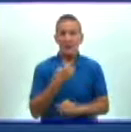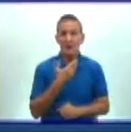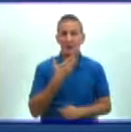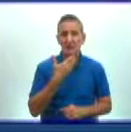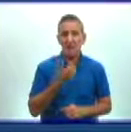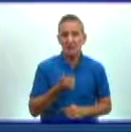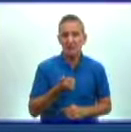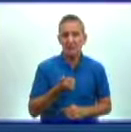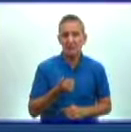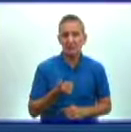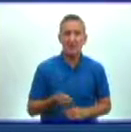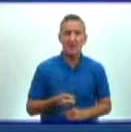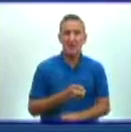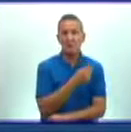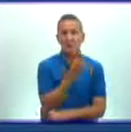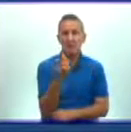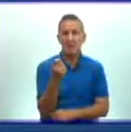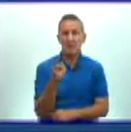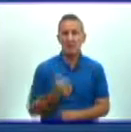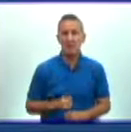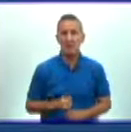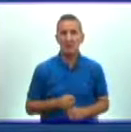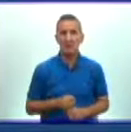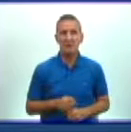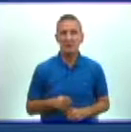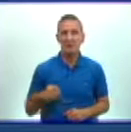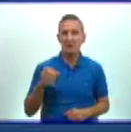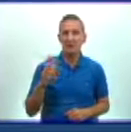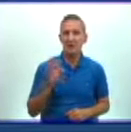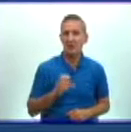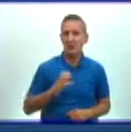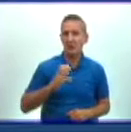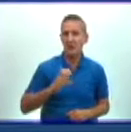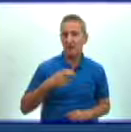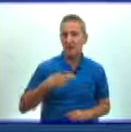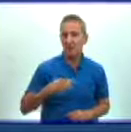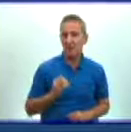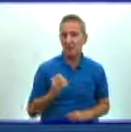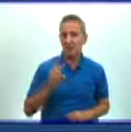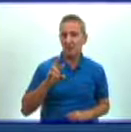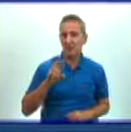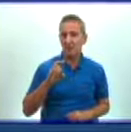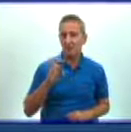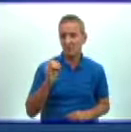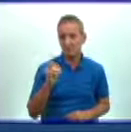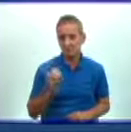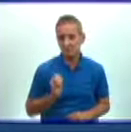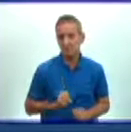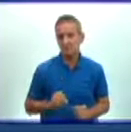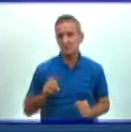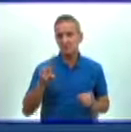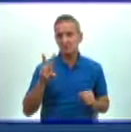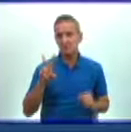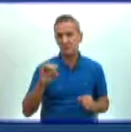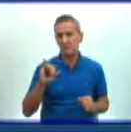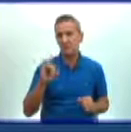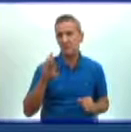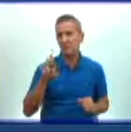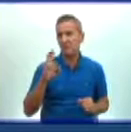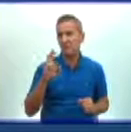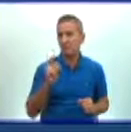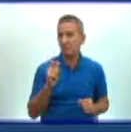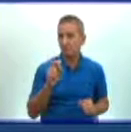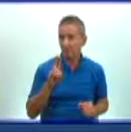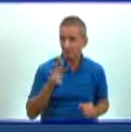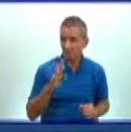chorro de virtudes. O el buen maestro representa un chorro de virtudes.